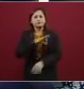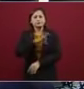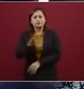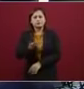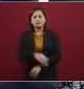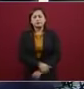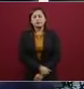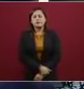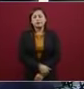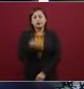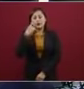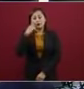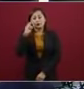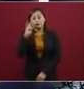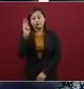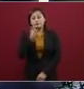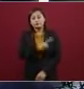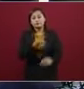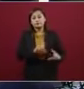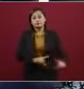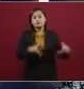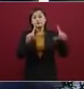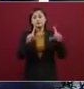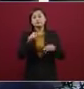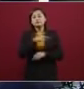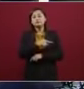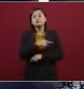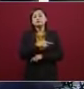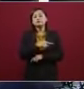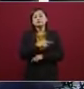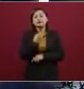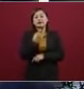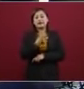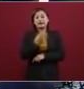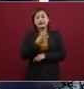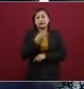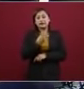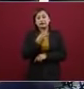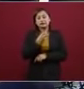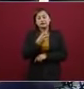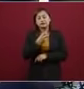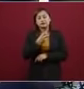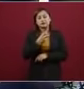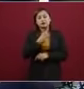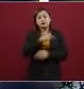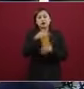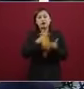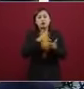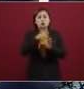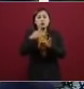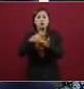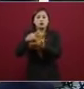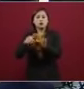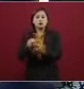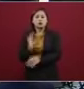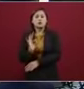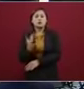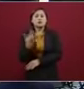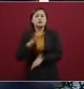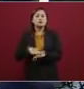Aquí tenemos… Bueno, estas serán las futuras 45 regiones